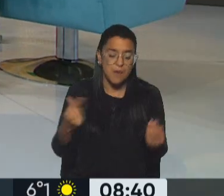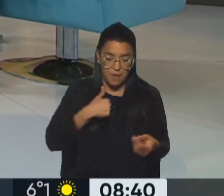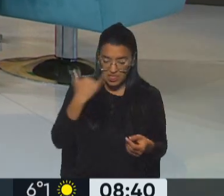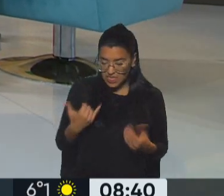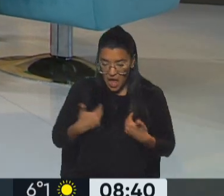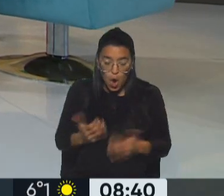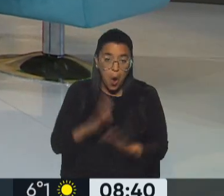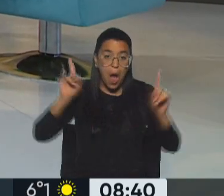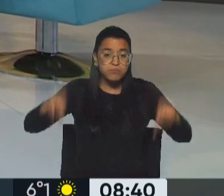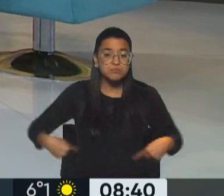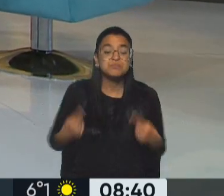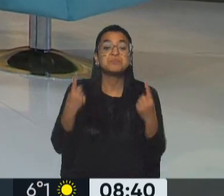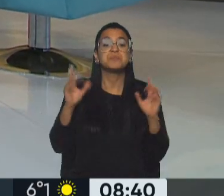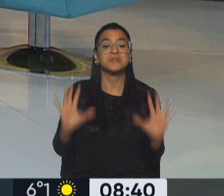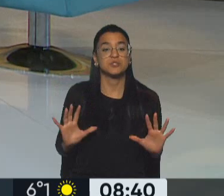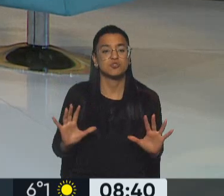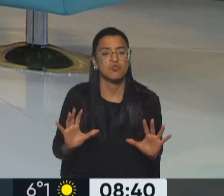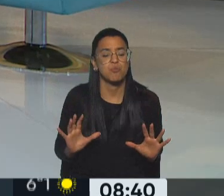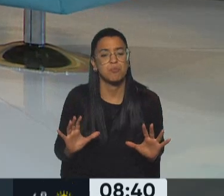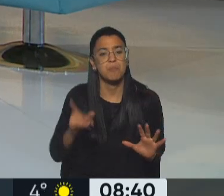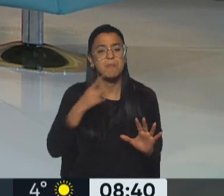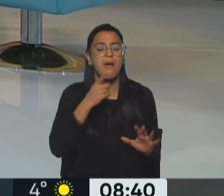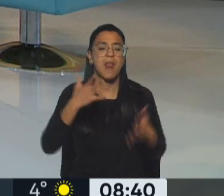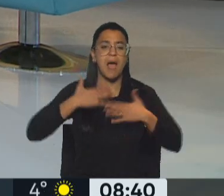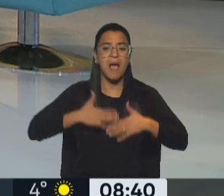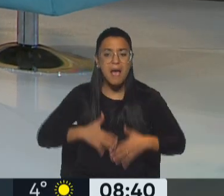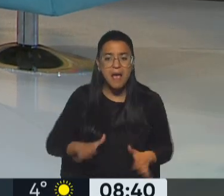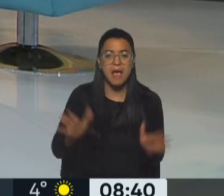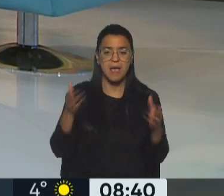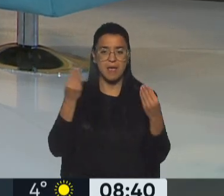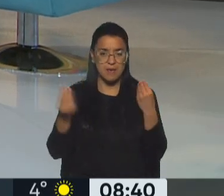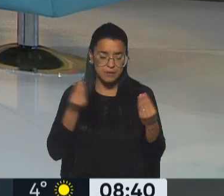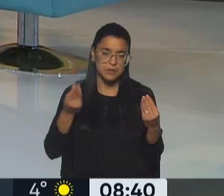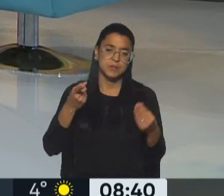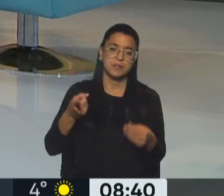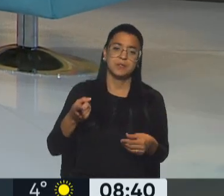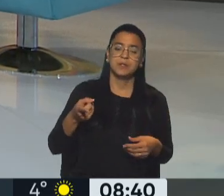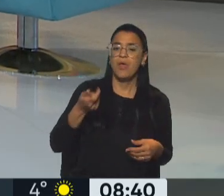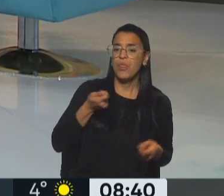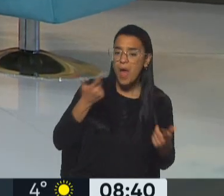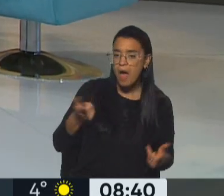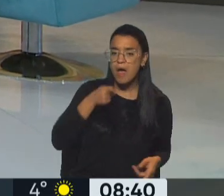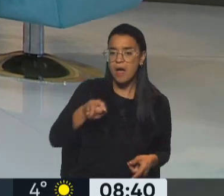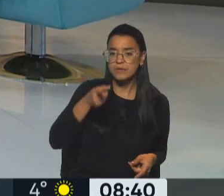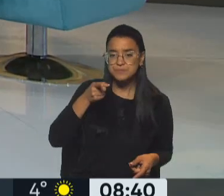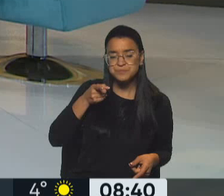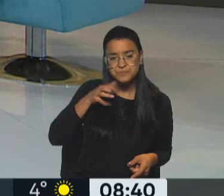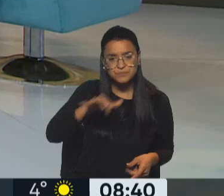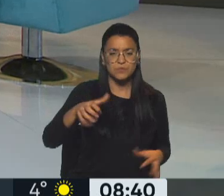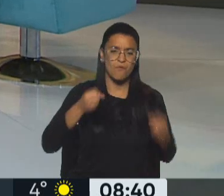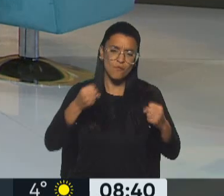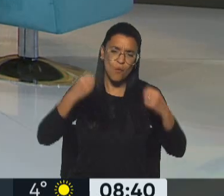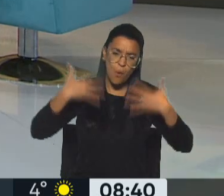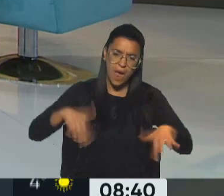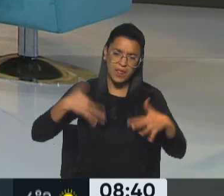tengo, pero bueno, para intentar mitigar el cuadro, aplican unos antibióticos potentísimos de